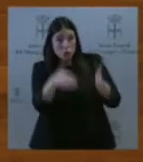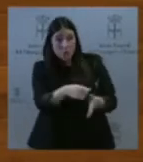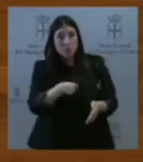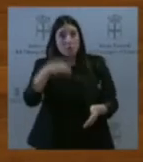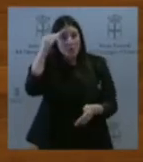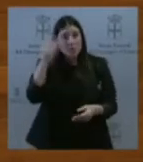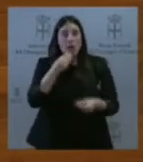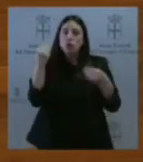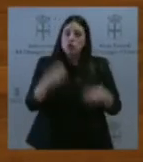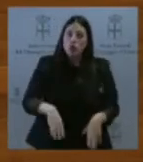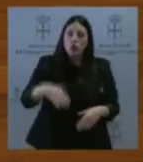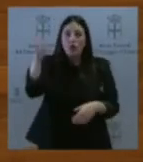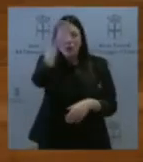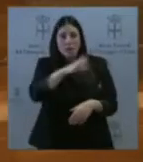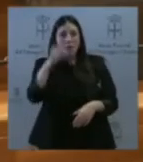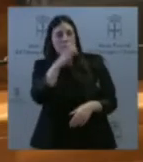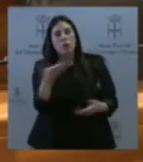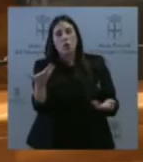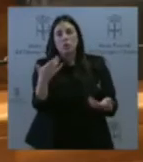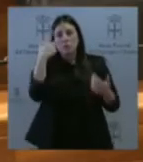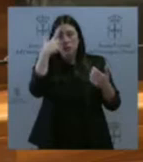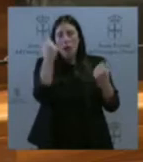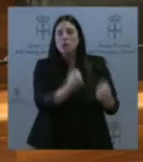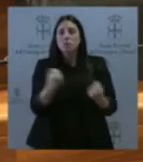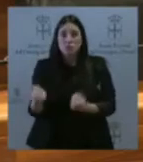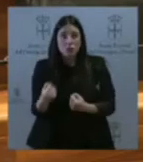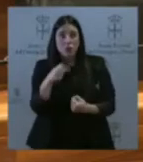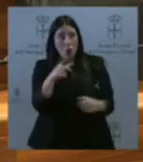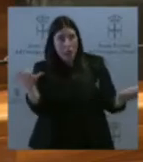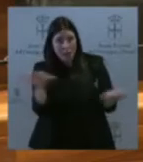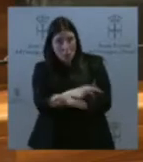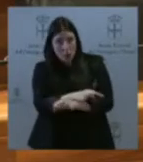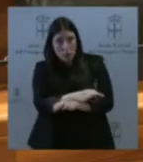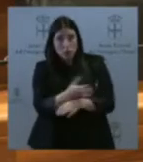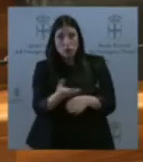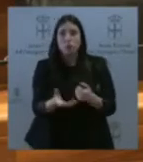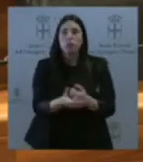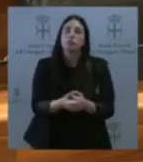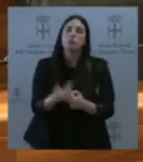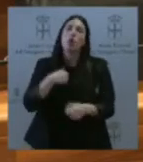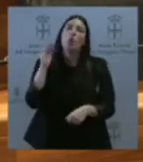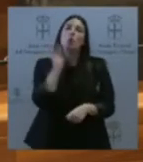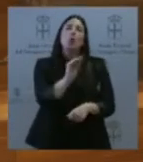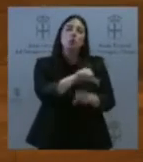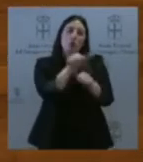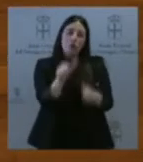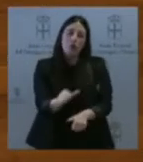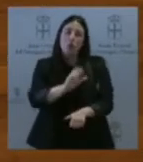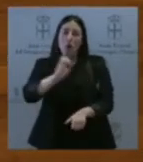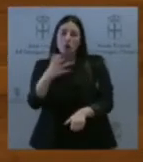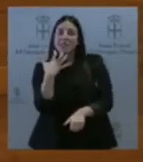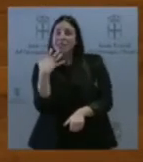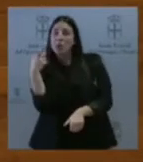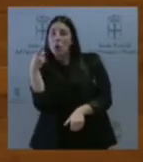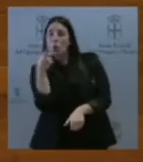el desmantelamiento de La Vega se equivocan? Voy a hacerle la pregunta de otro modo. Si usted tuviera que promover un evento literario, ¿se fiaría